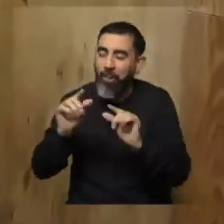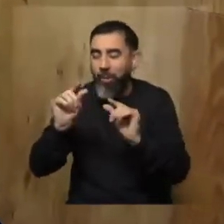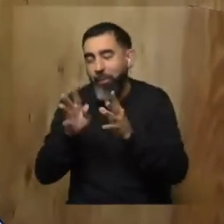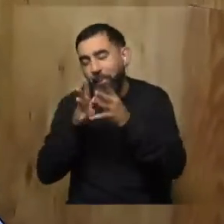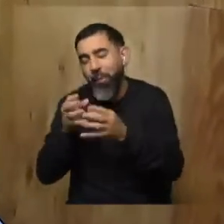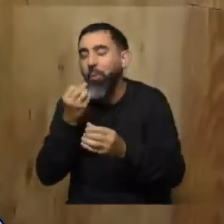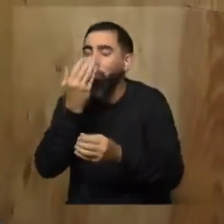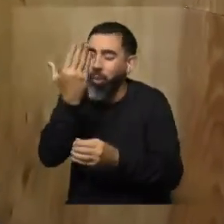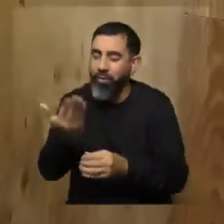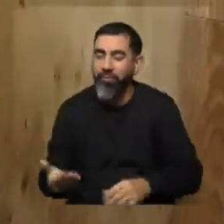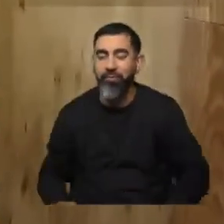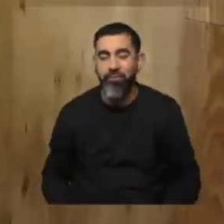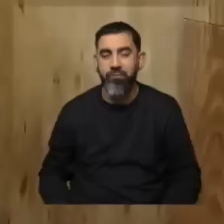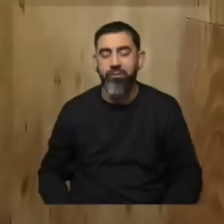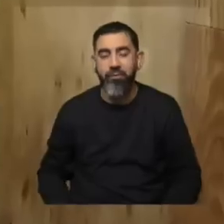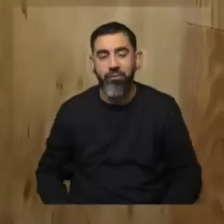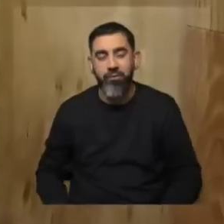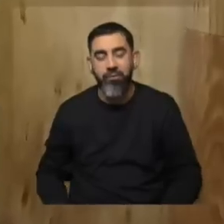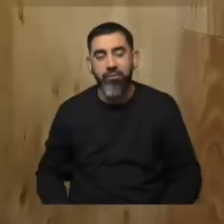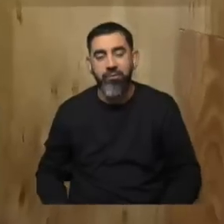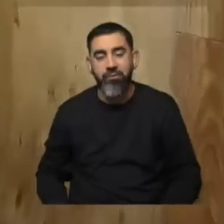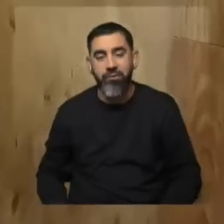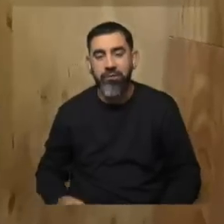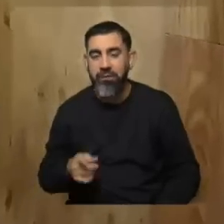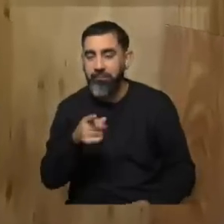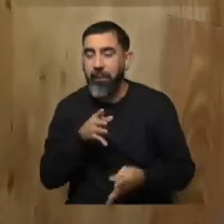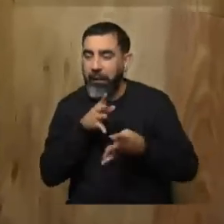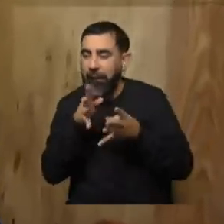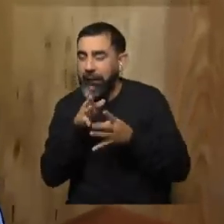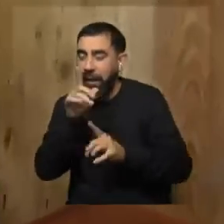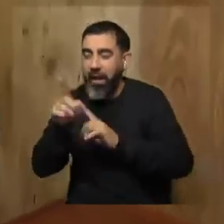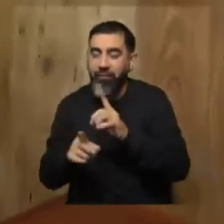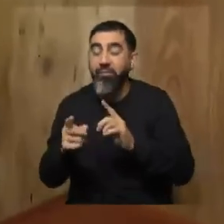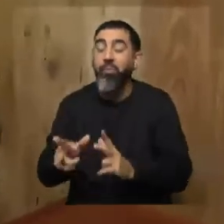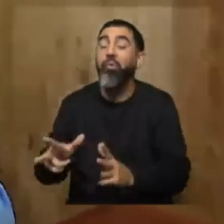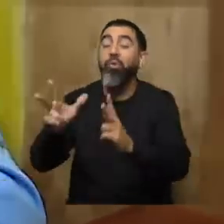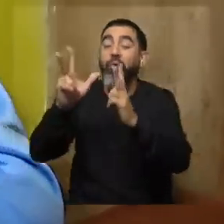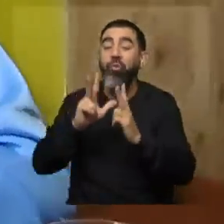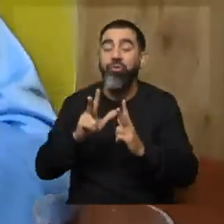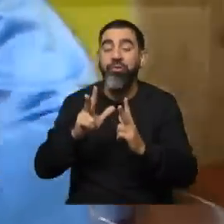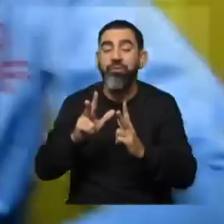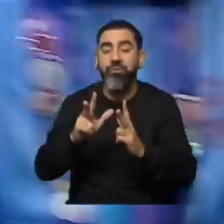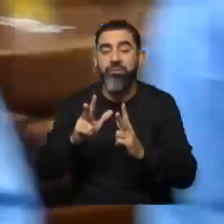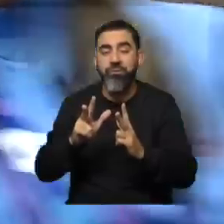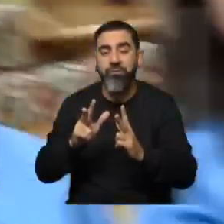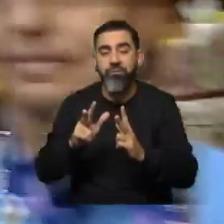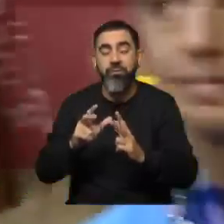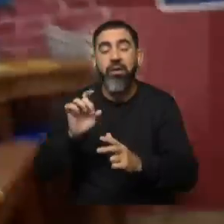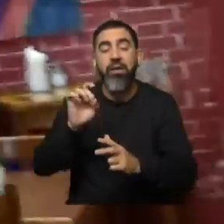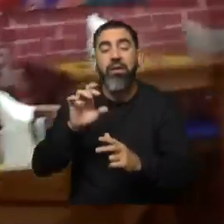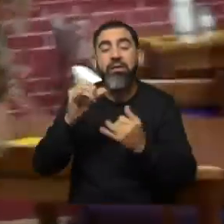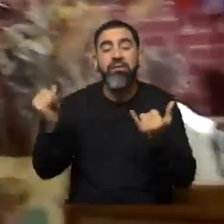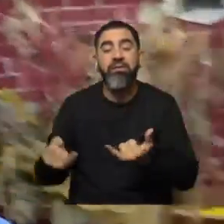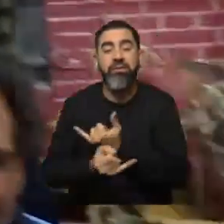tanto pero bueno cuando le hacen rezongar pero nos decían que fue fueron 15